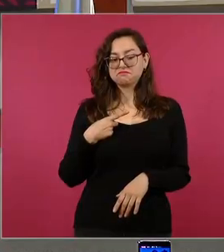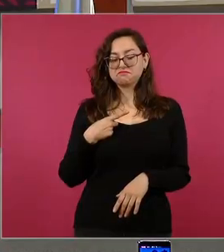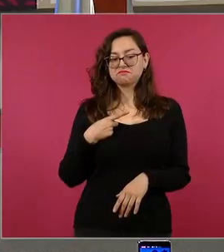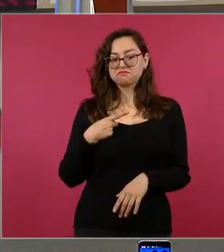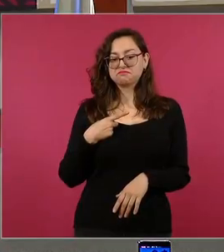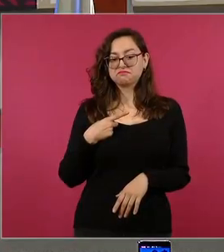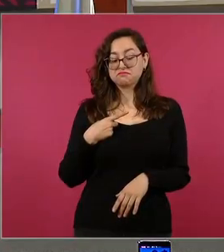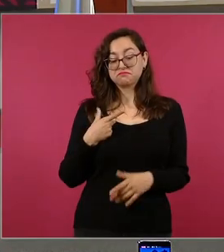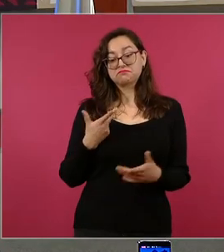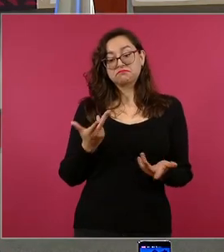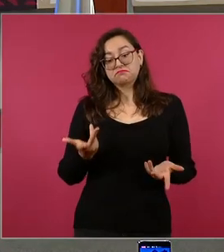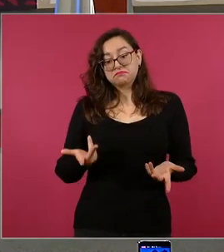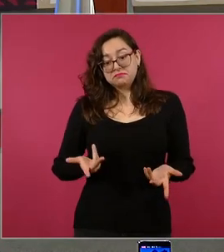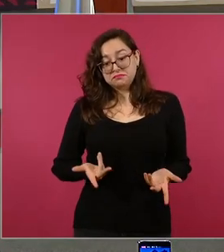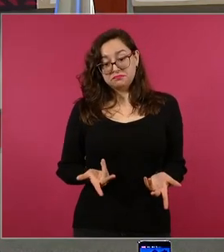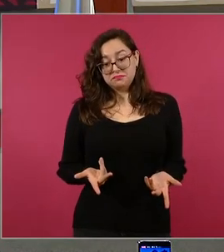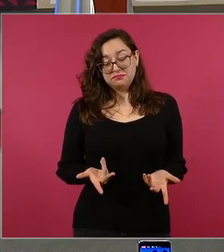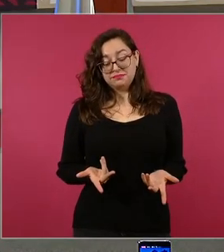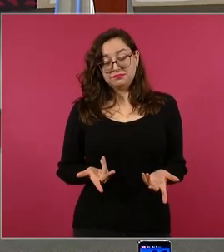digo,